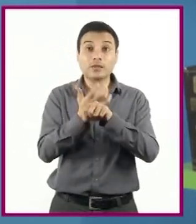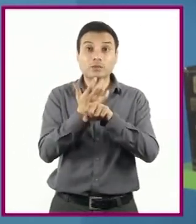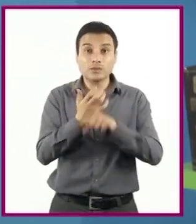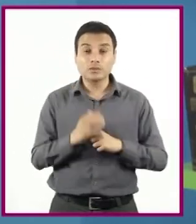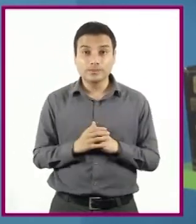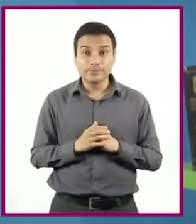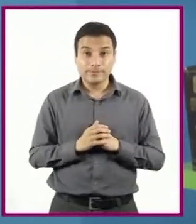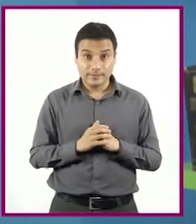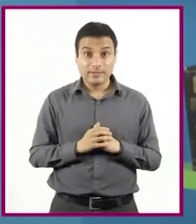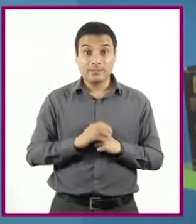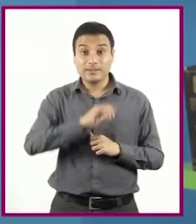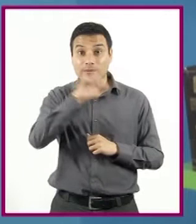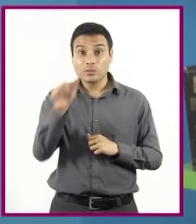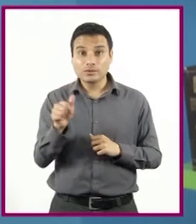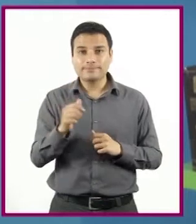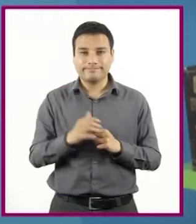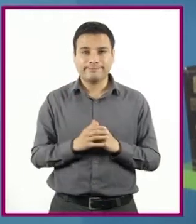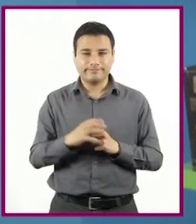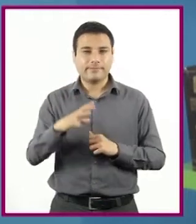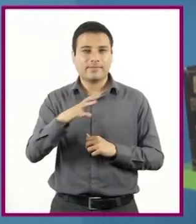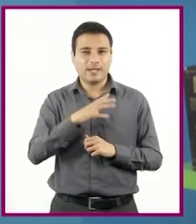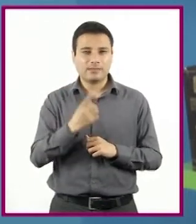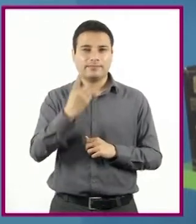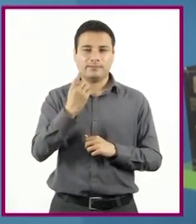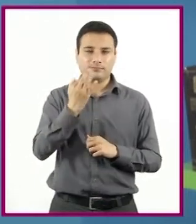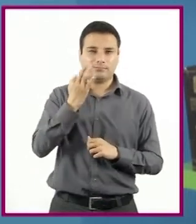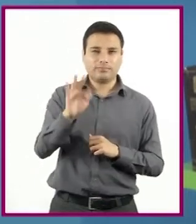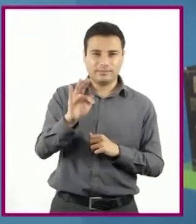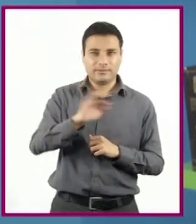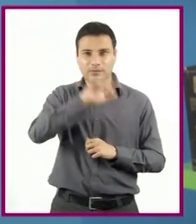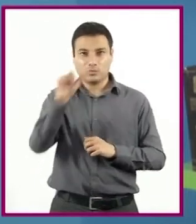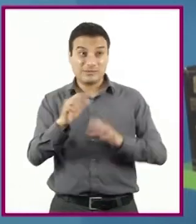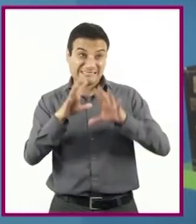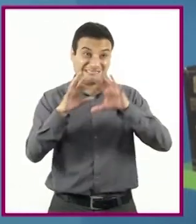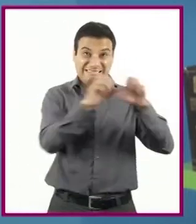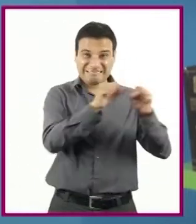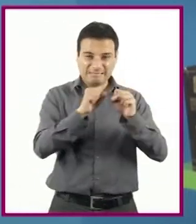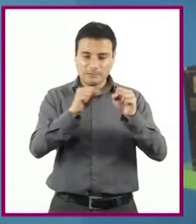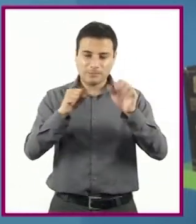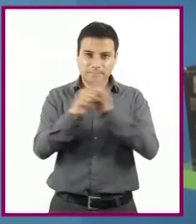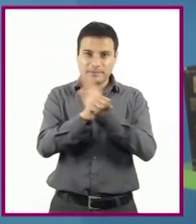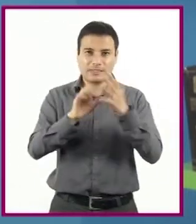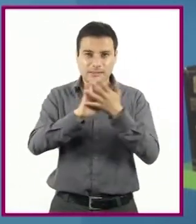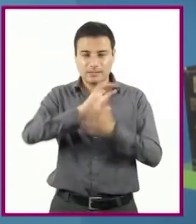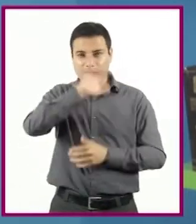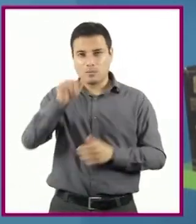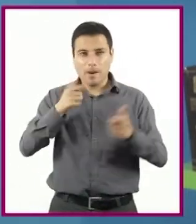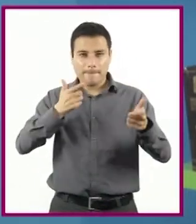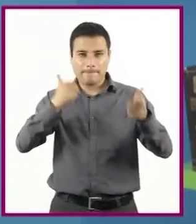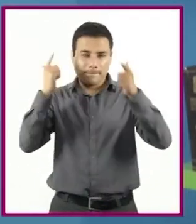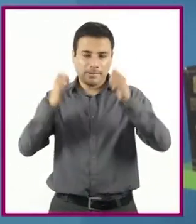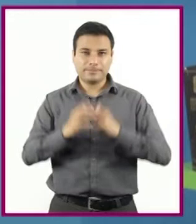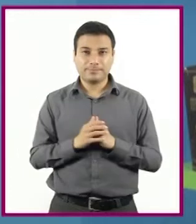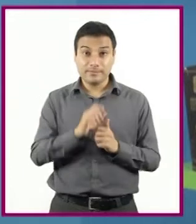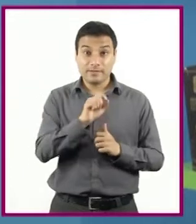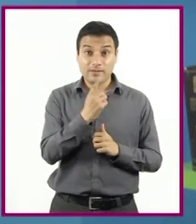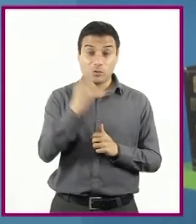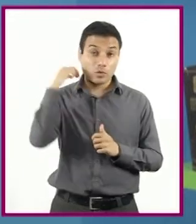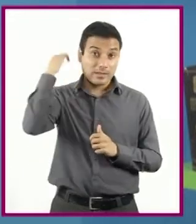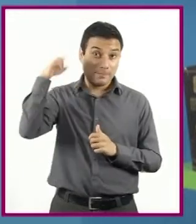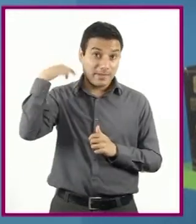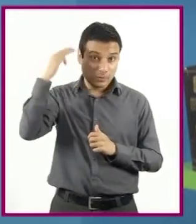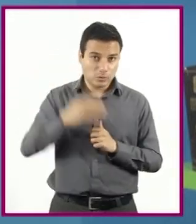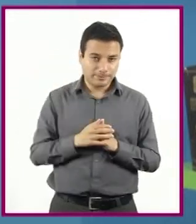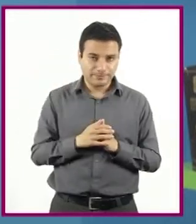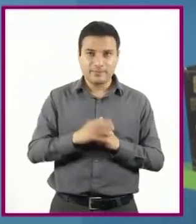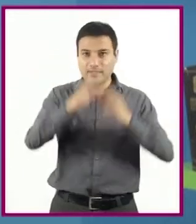No obstante, fueron traicionados, apresados, enjuiciados y fusilados. El 21 de marzo, Hidalgo,